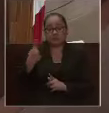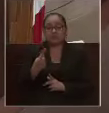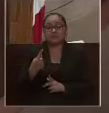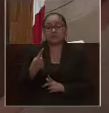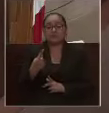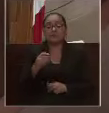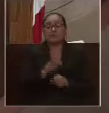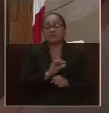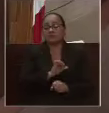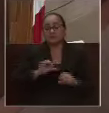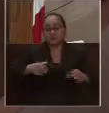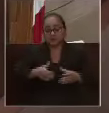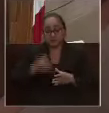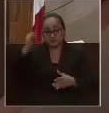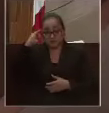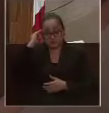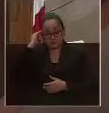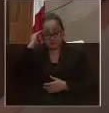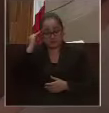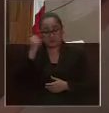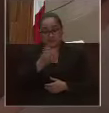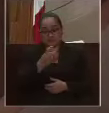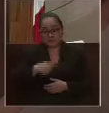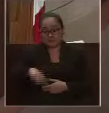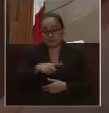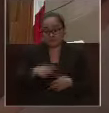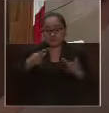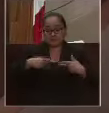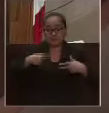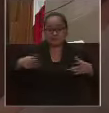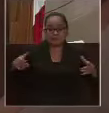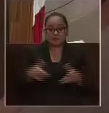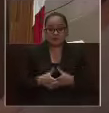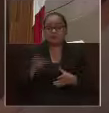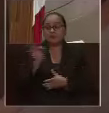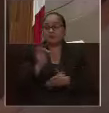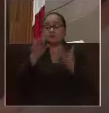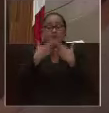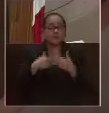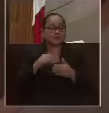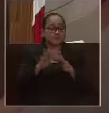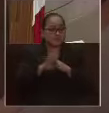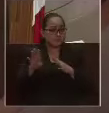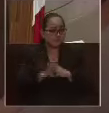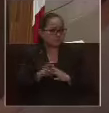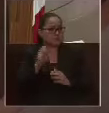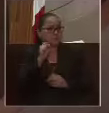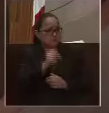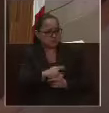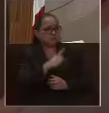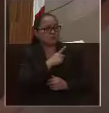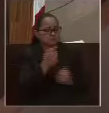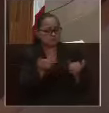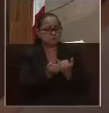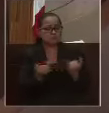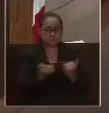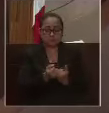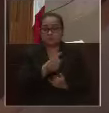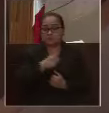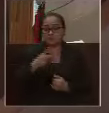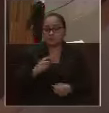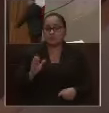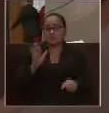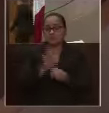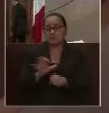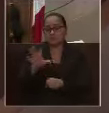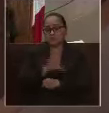de protección a estos pueblos y comunidades indígenas y a estas poblaciones, inclusive migrantes, pues tiene que valorarse